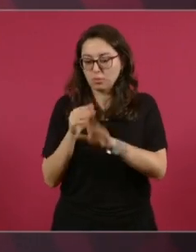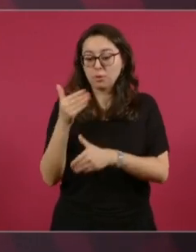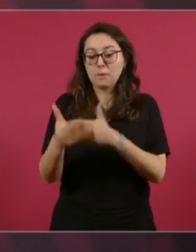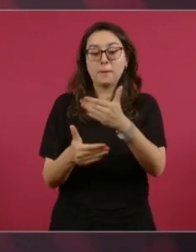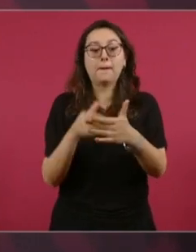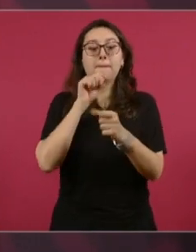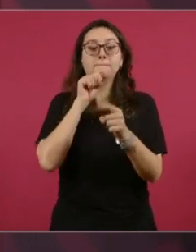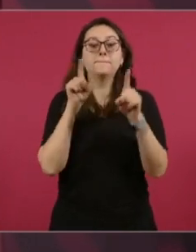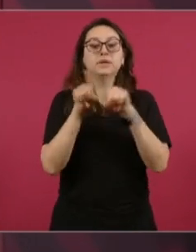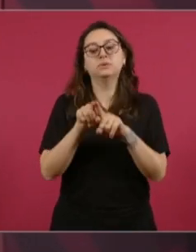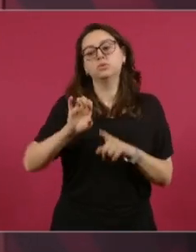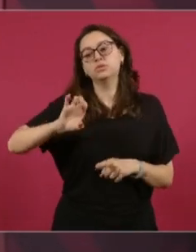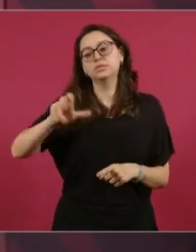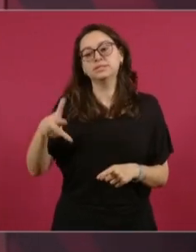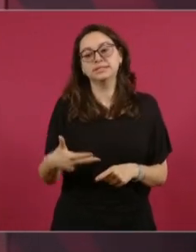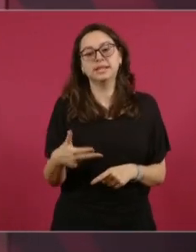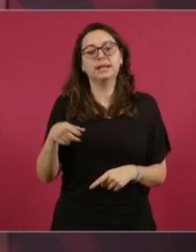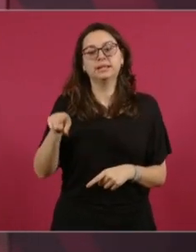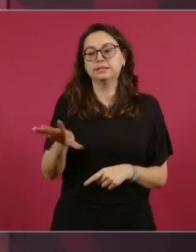Itzá